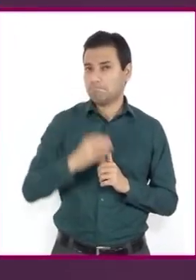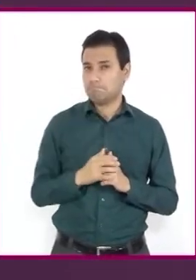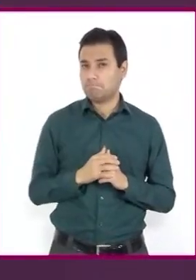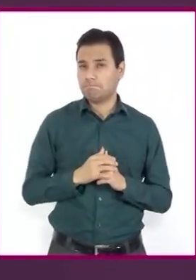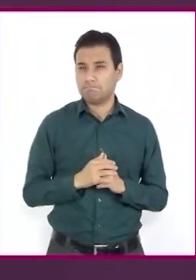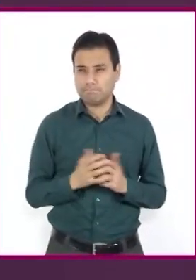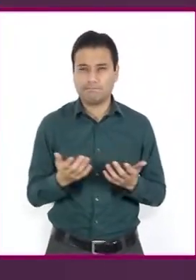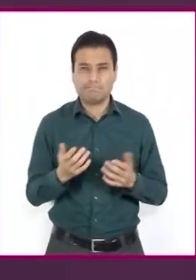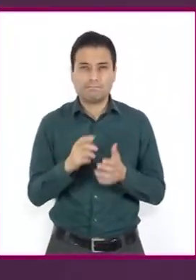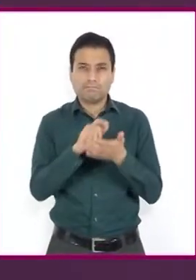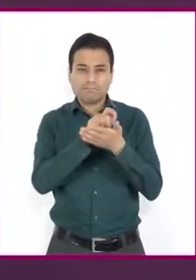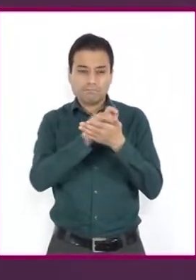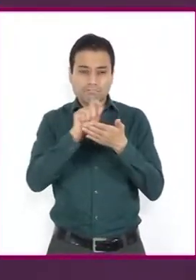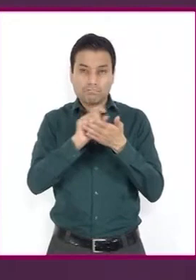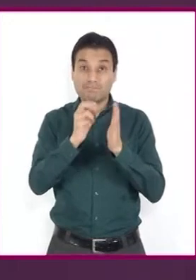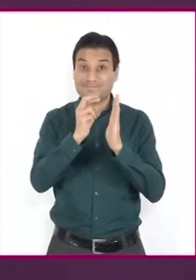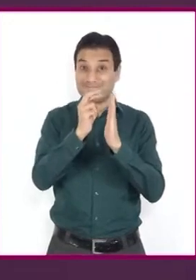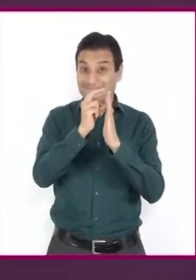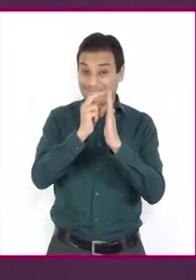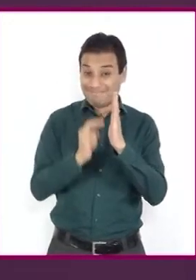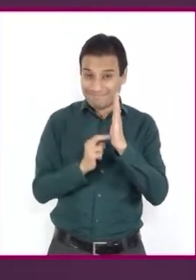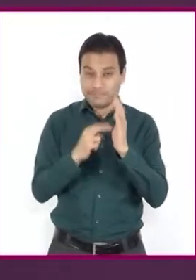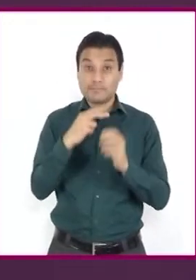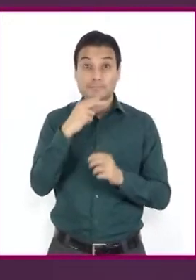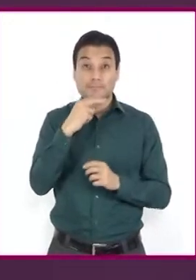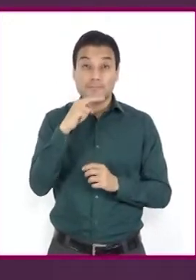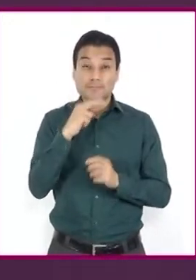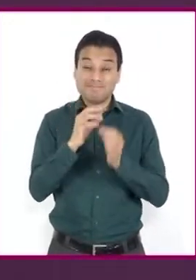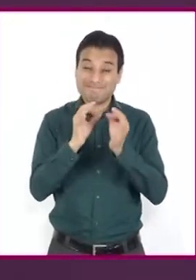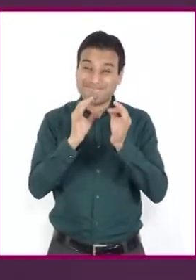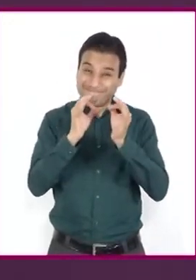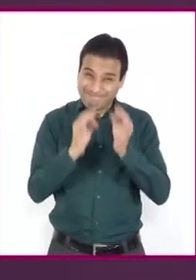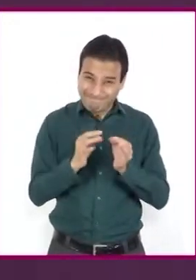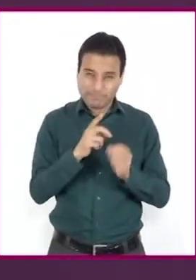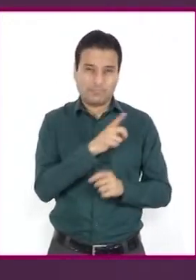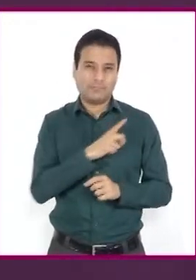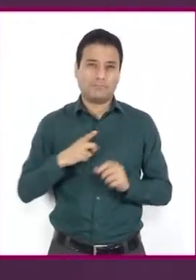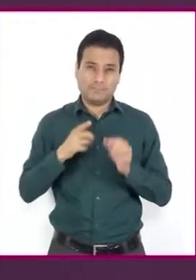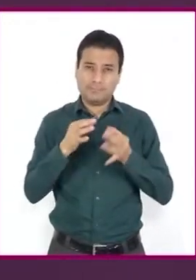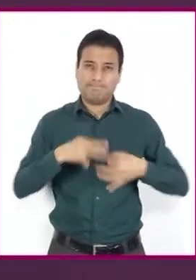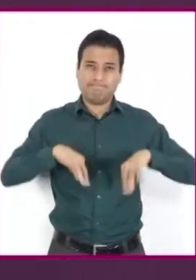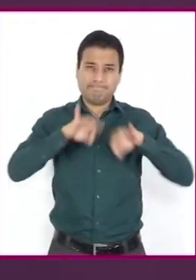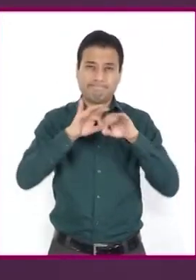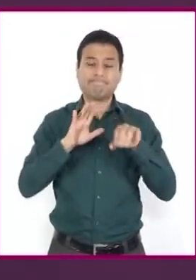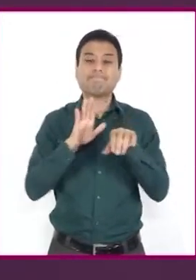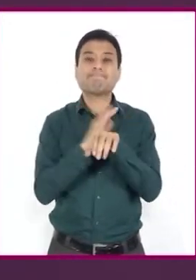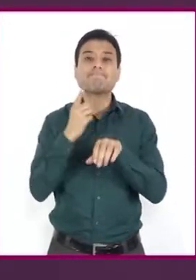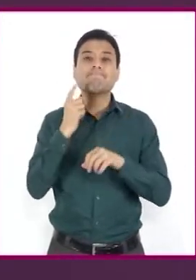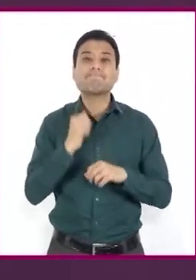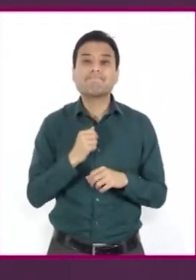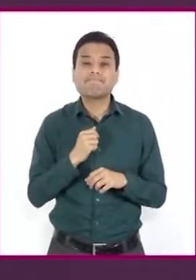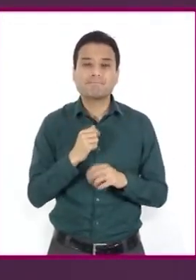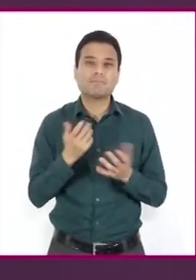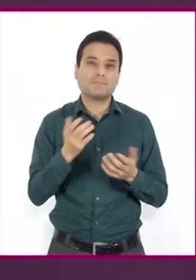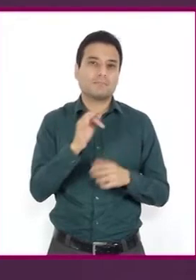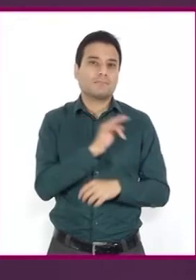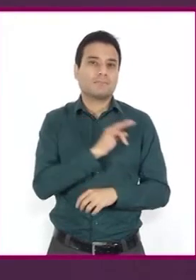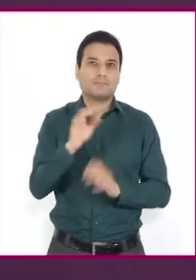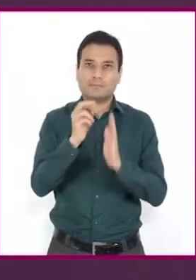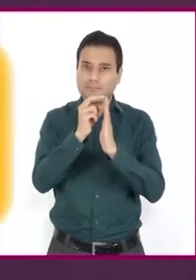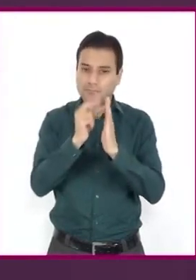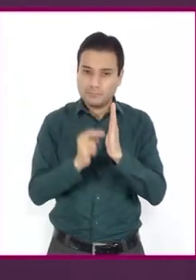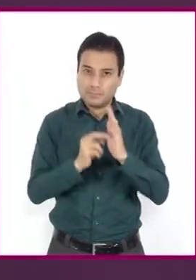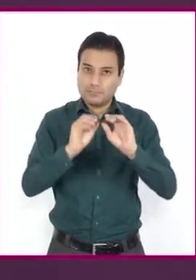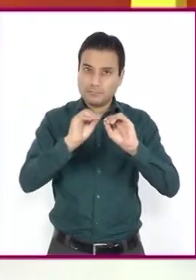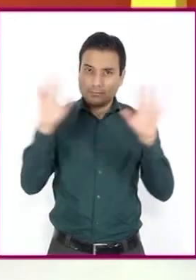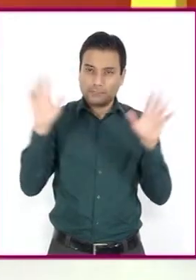que la redacción de los reglamentos y el uso adecuado de los verbos es sumamente importante, pues de ello depende que sean claras las reglas. ¿No